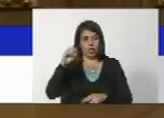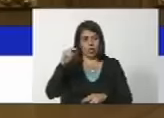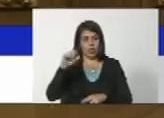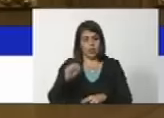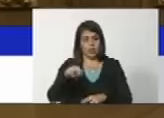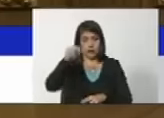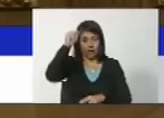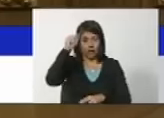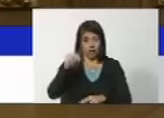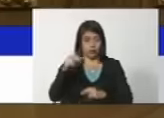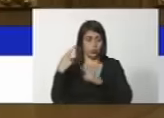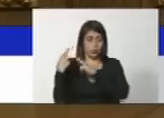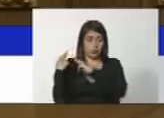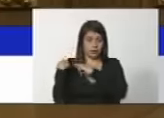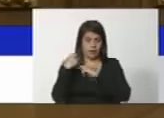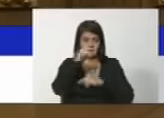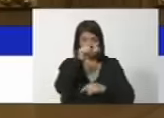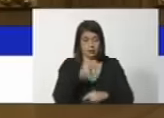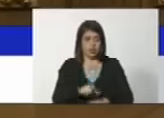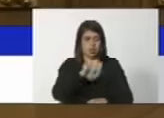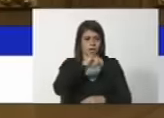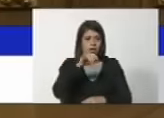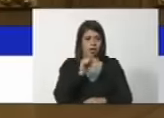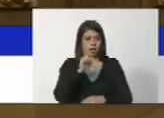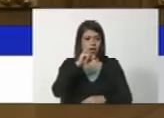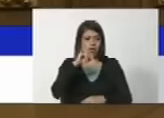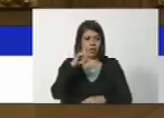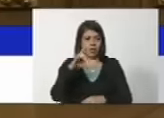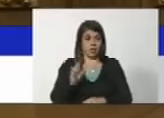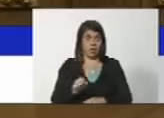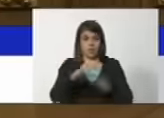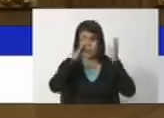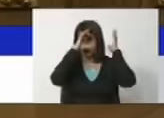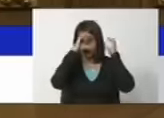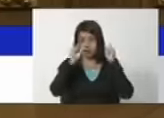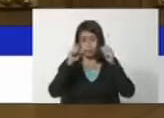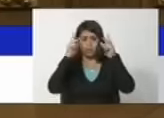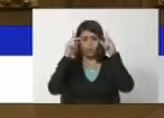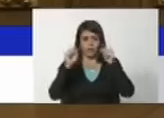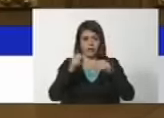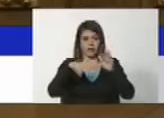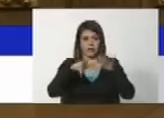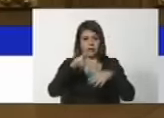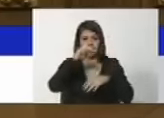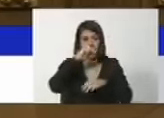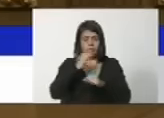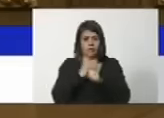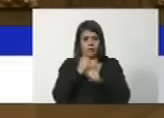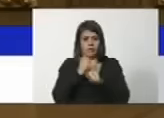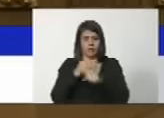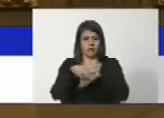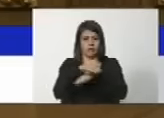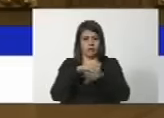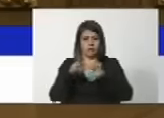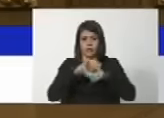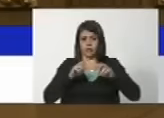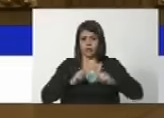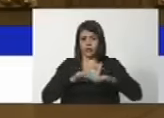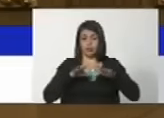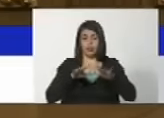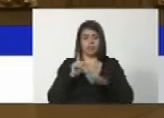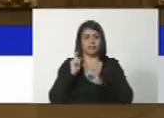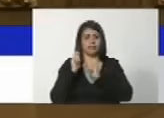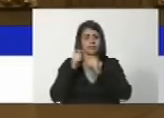La compañera Jaidis es una diplomática de carrera, tiene 13 años trabajando en el Ministerio de Relaciones Exteriores,